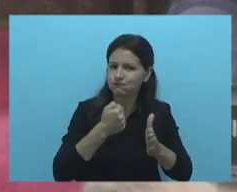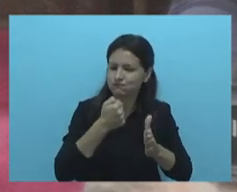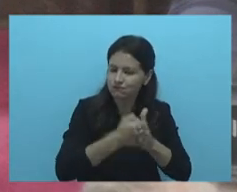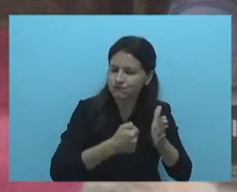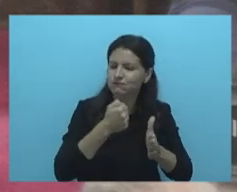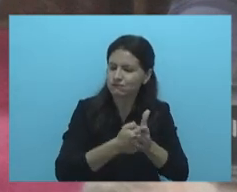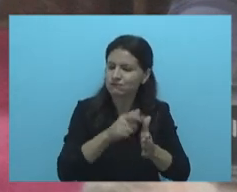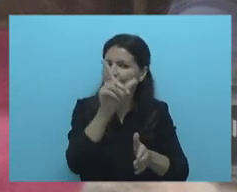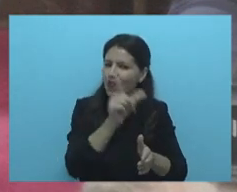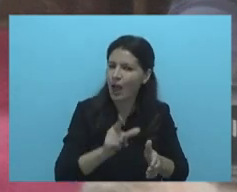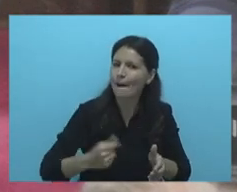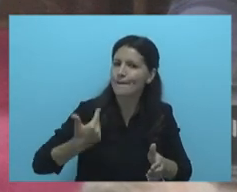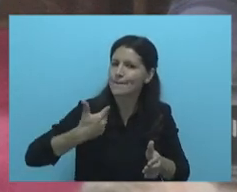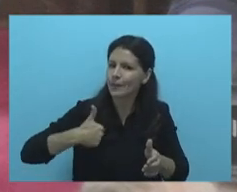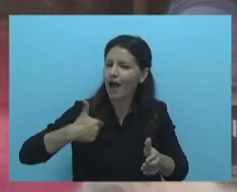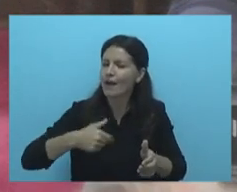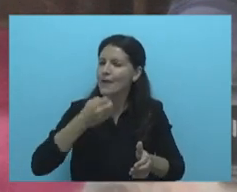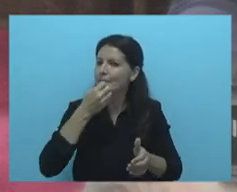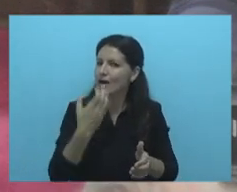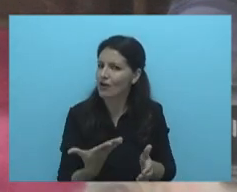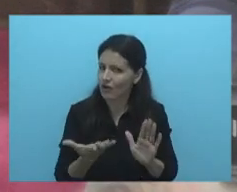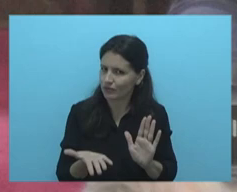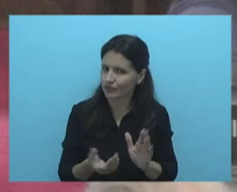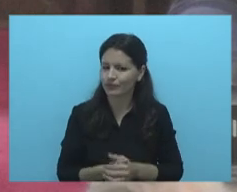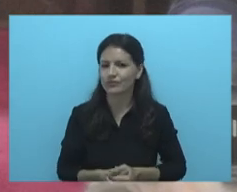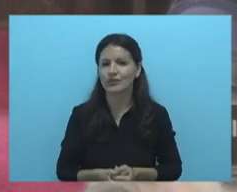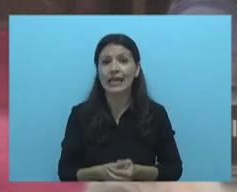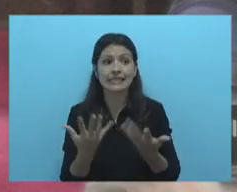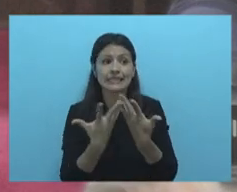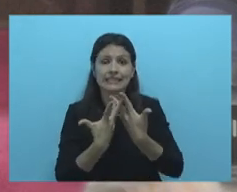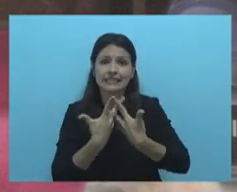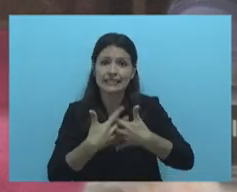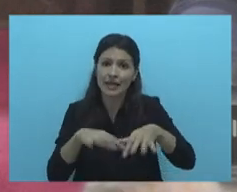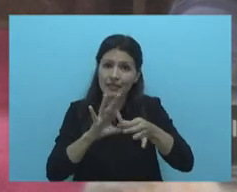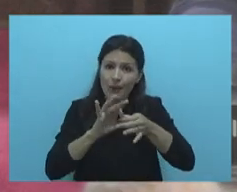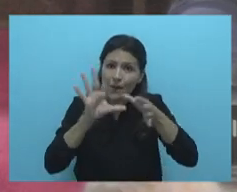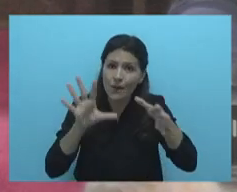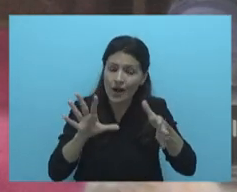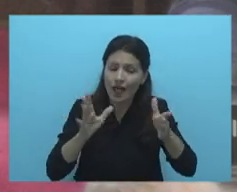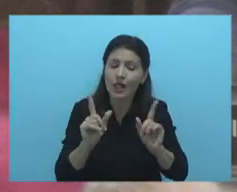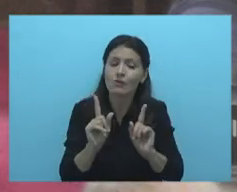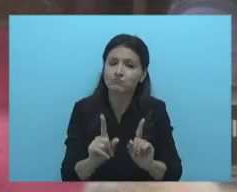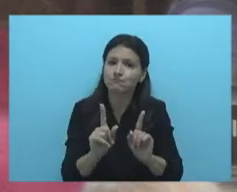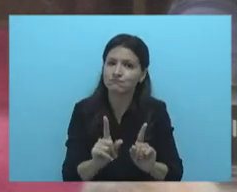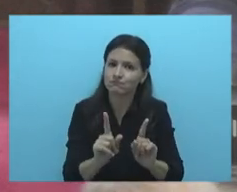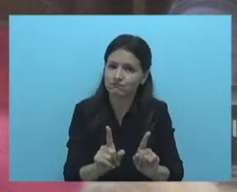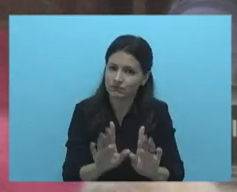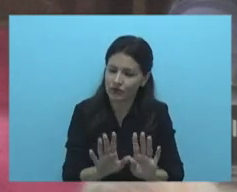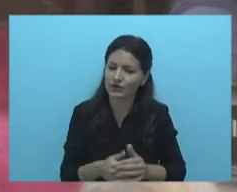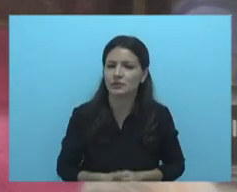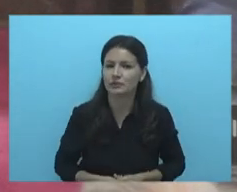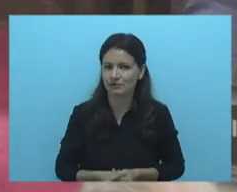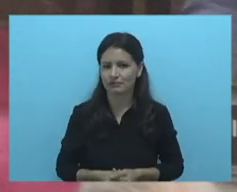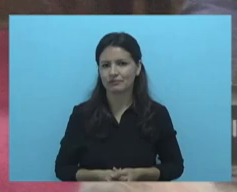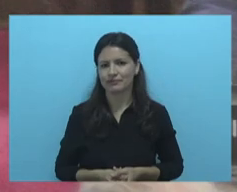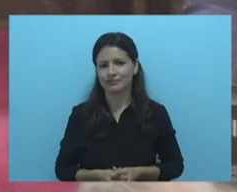van a mejorar y que seguramente hará que este sistema no corra riesgos y no pase por lo que ha pasado